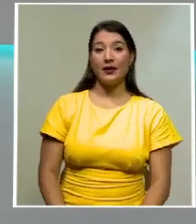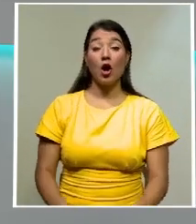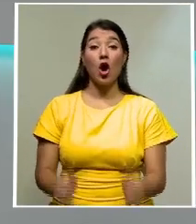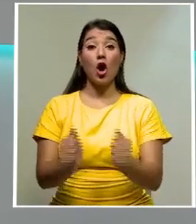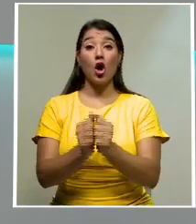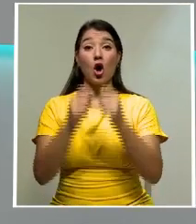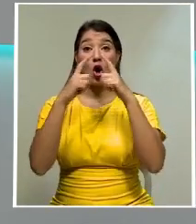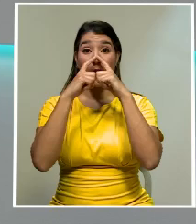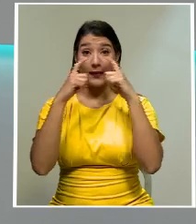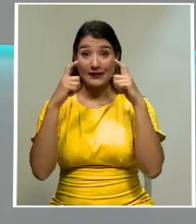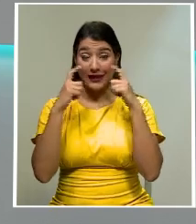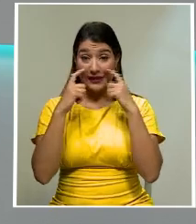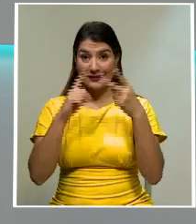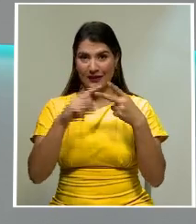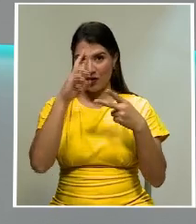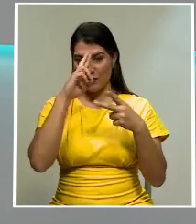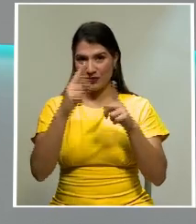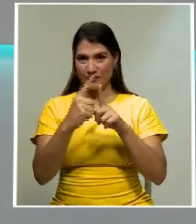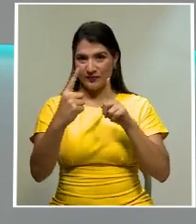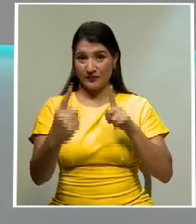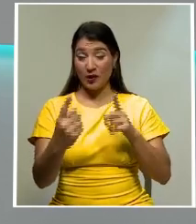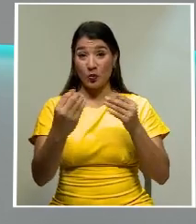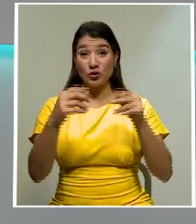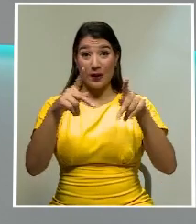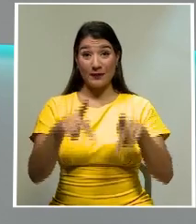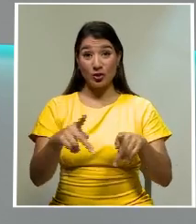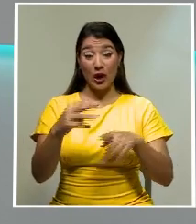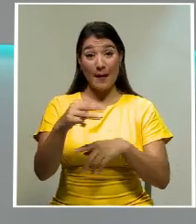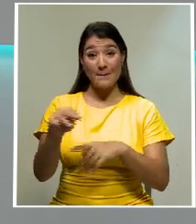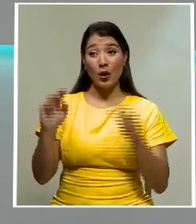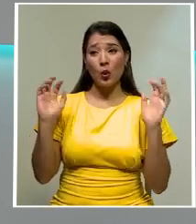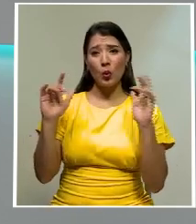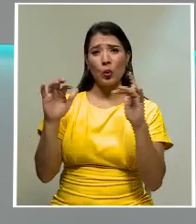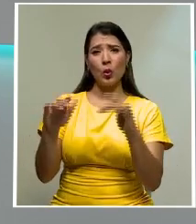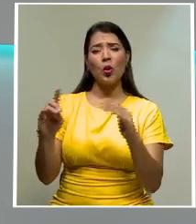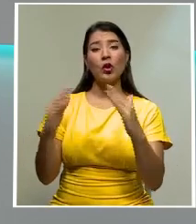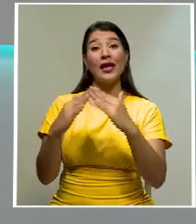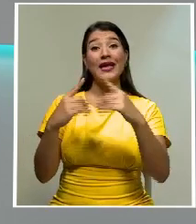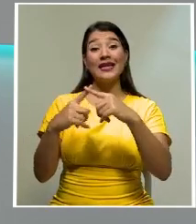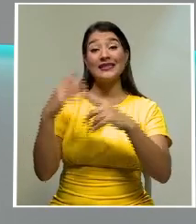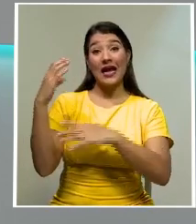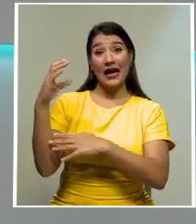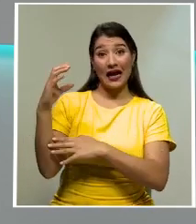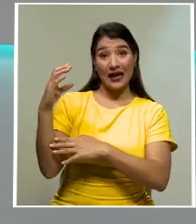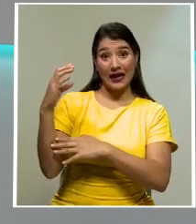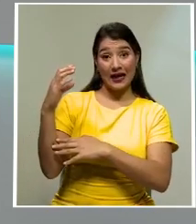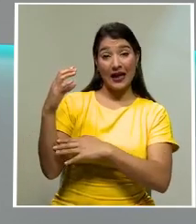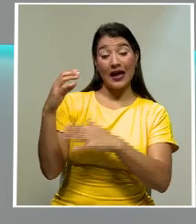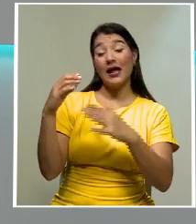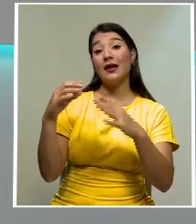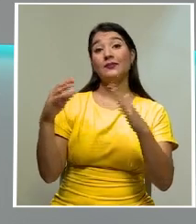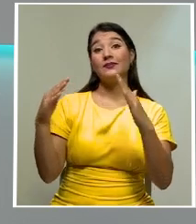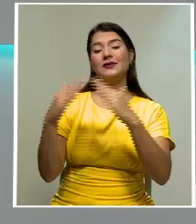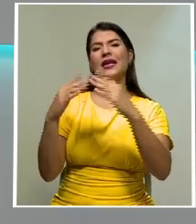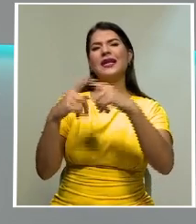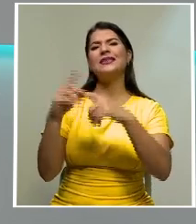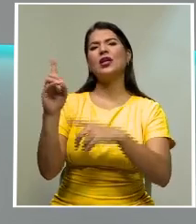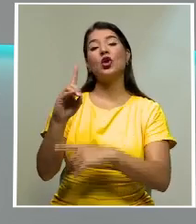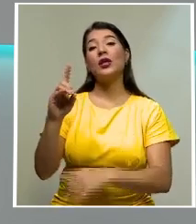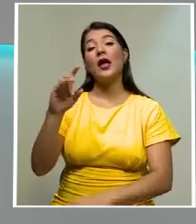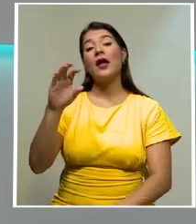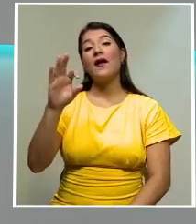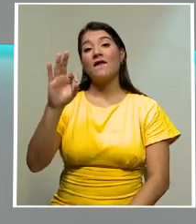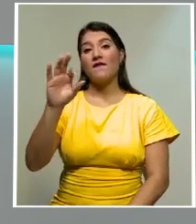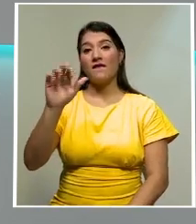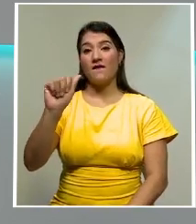mascarillas y distanciamiento, miles de fieles llegaron el miércoles a la Basílica de Nuestra Señora del Rosario en la ciudad portuguesa de Fátima, una